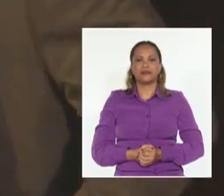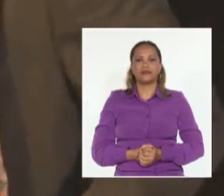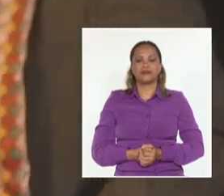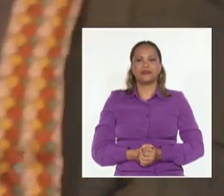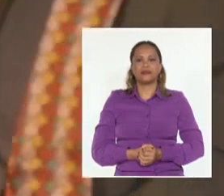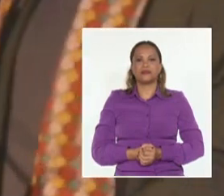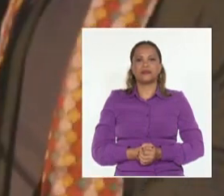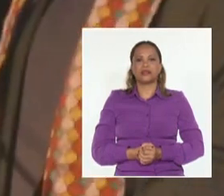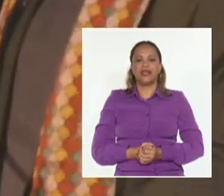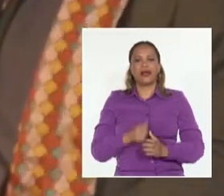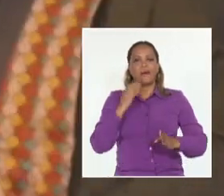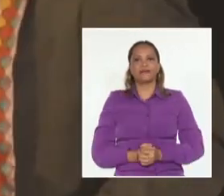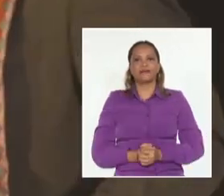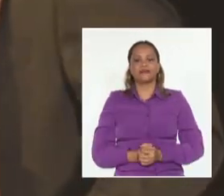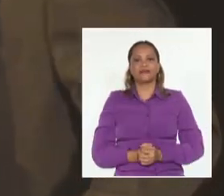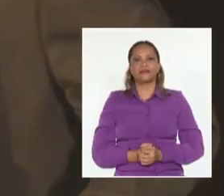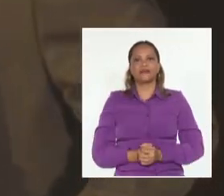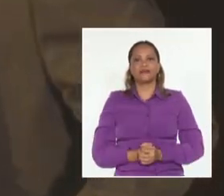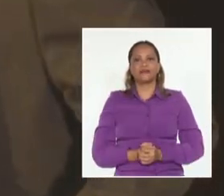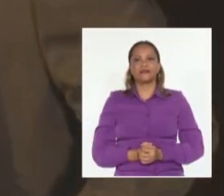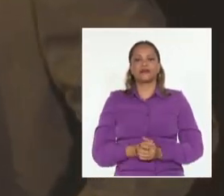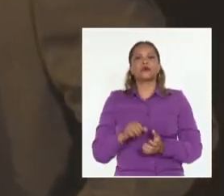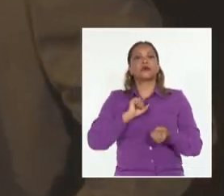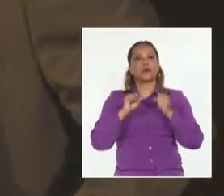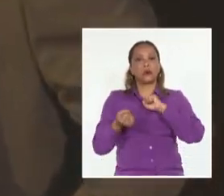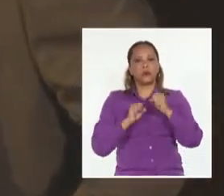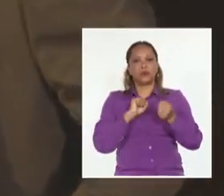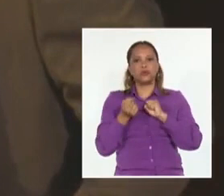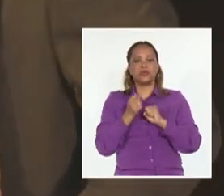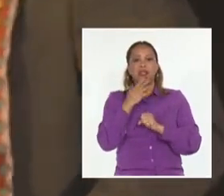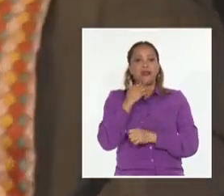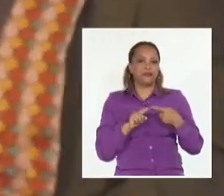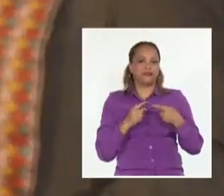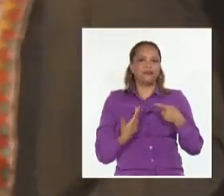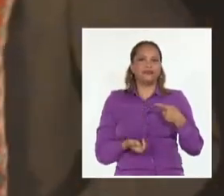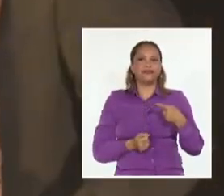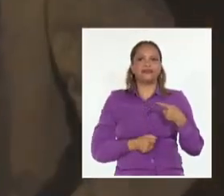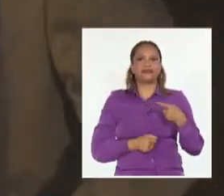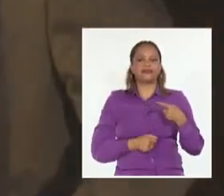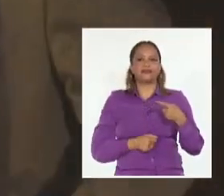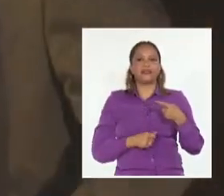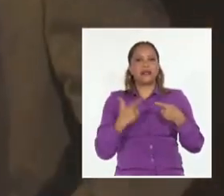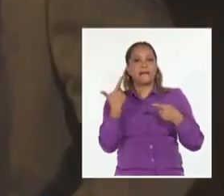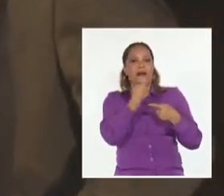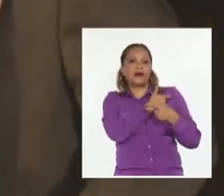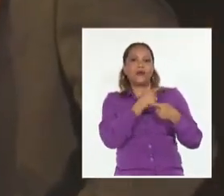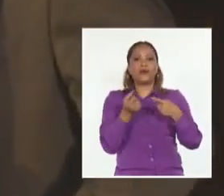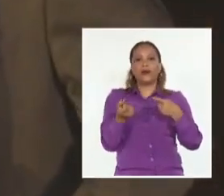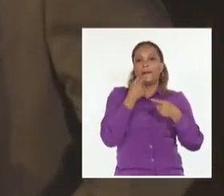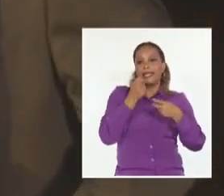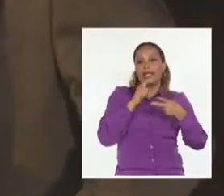controlamos la enfermedad con un control que clasifica entre los mejores del mundo, con vacunas,